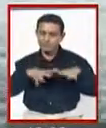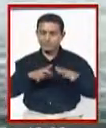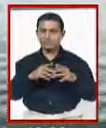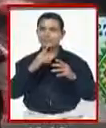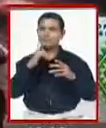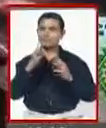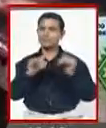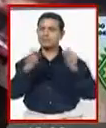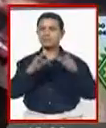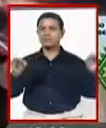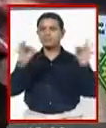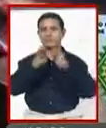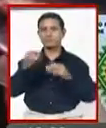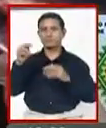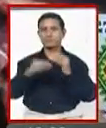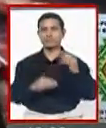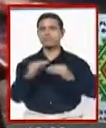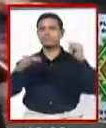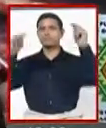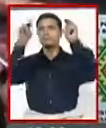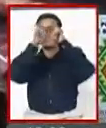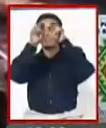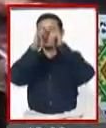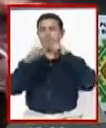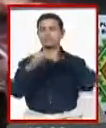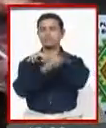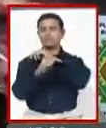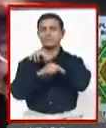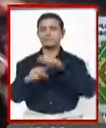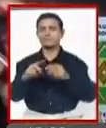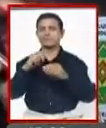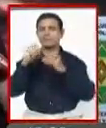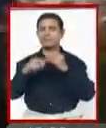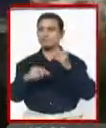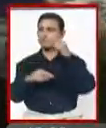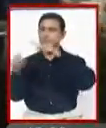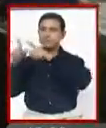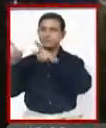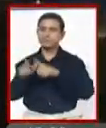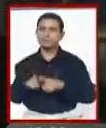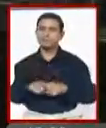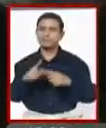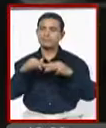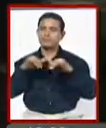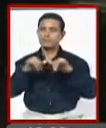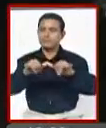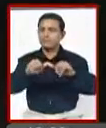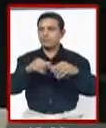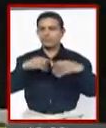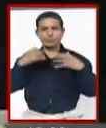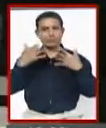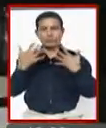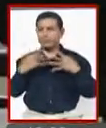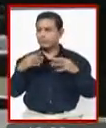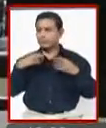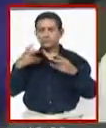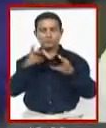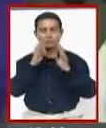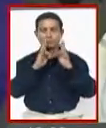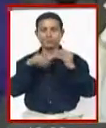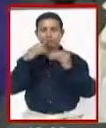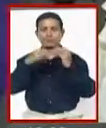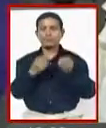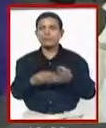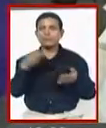de prioridad nacional, naturalmente, la atención y el tema de Puerto Bush. Aunque todavía no se ha hablado de cuánto